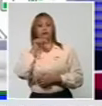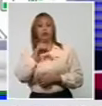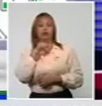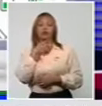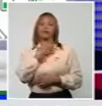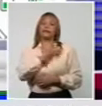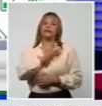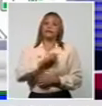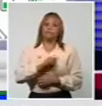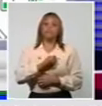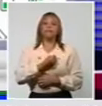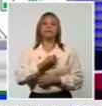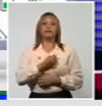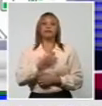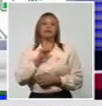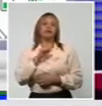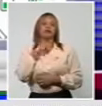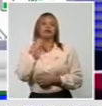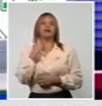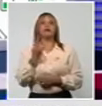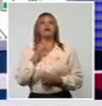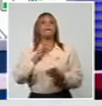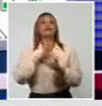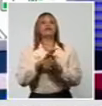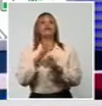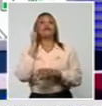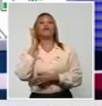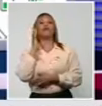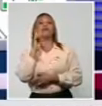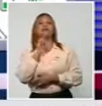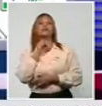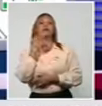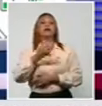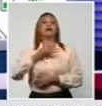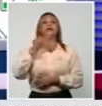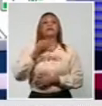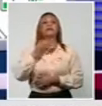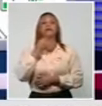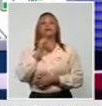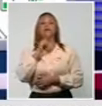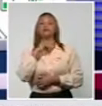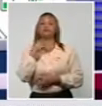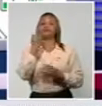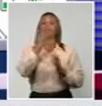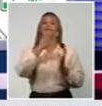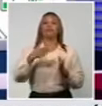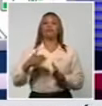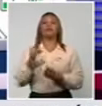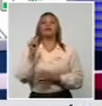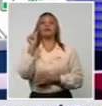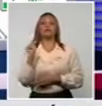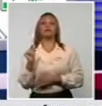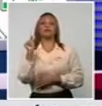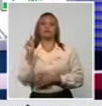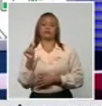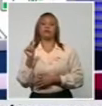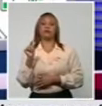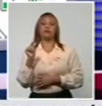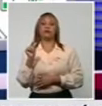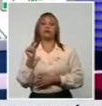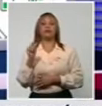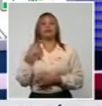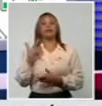lamentablemente ha tenido que iniciar su conferencia de prensa reportando que se ha producido la muerte, el fallecimiento de una persona a